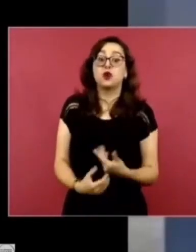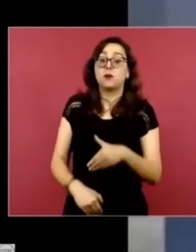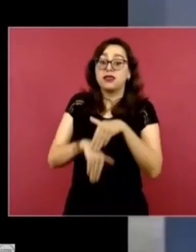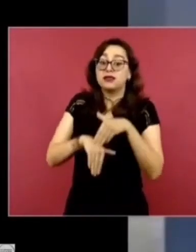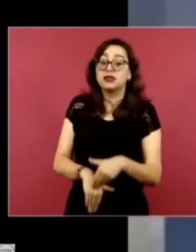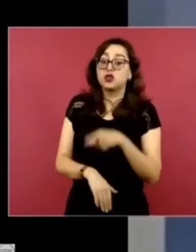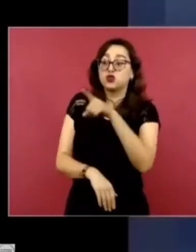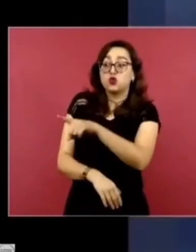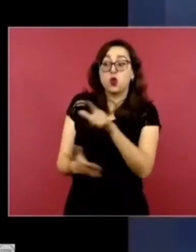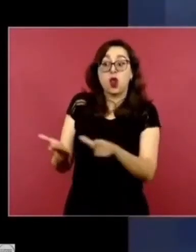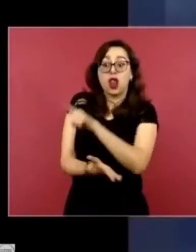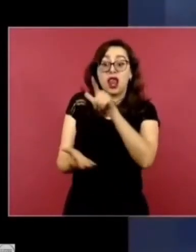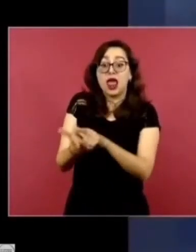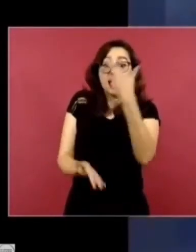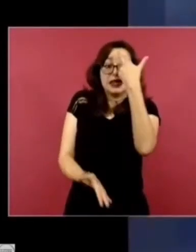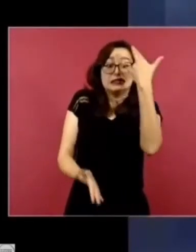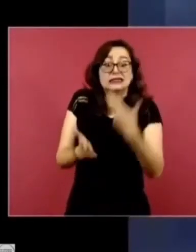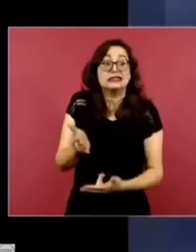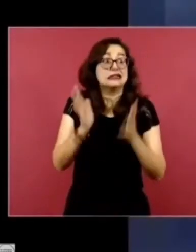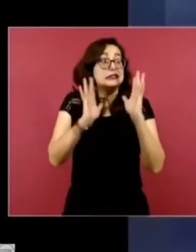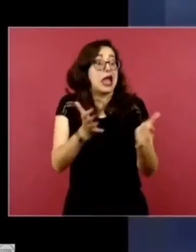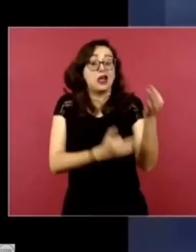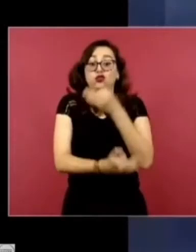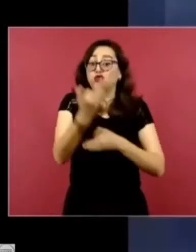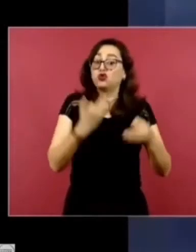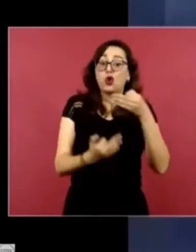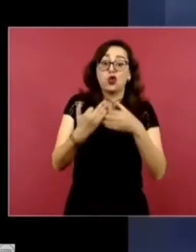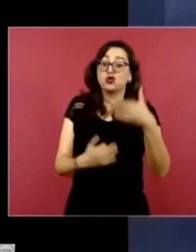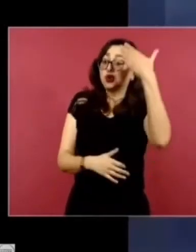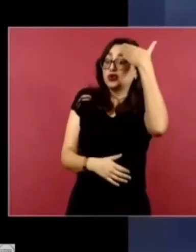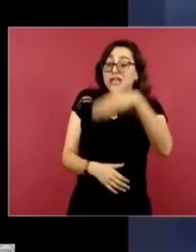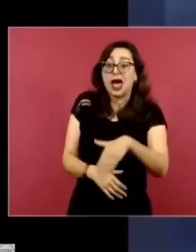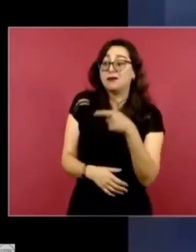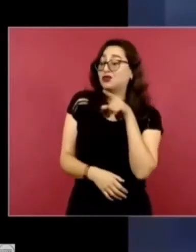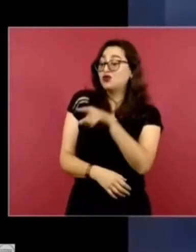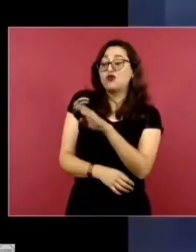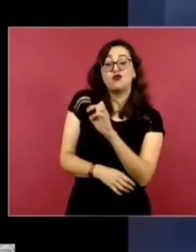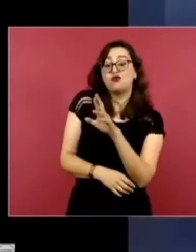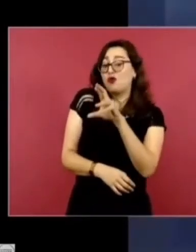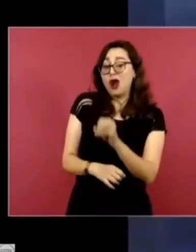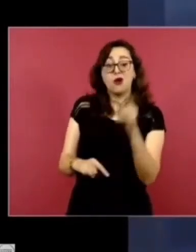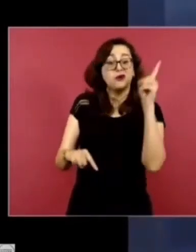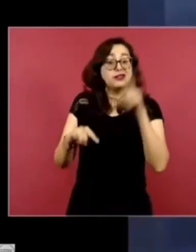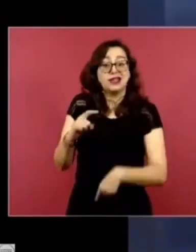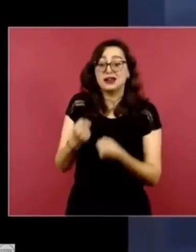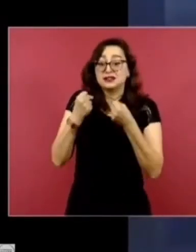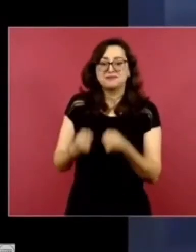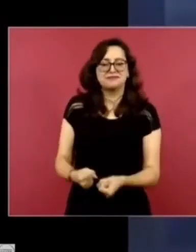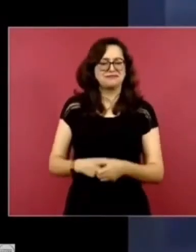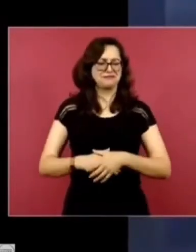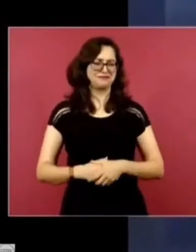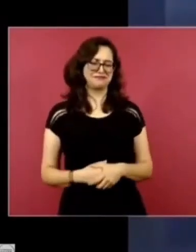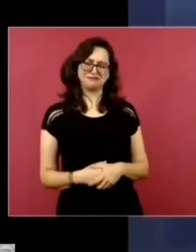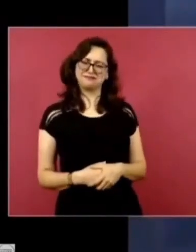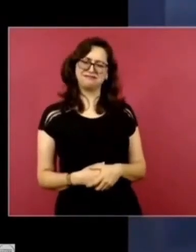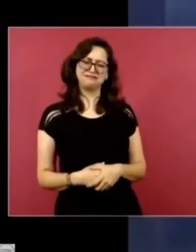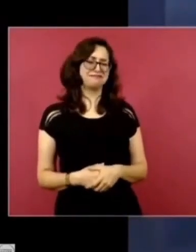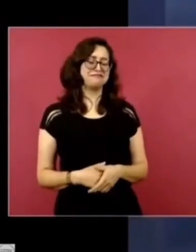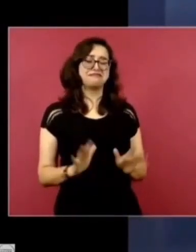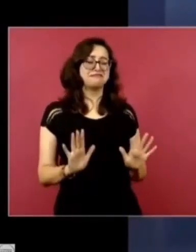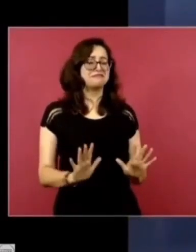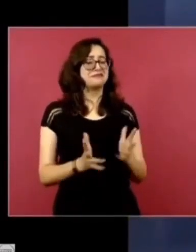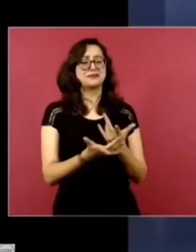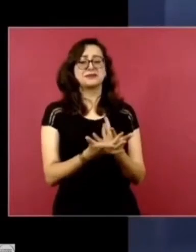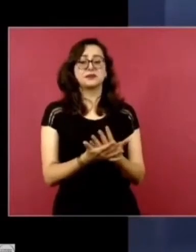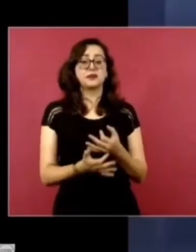proceso sigue en marcha. La realidad... Y te va a alcanzar, y que te va a alcanzar, no. Y que te va a alcanzar pronto. Pues el proceso. Qué lamentable sería para el país. Sería un retroceso.